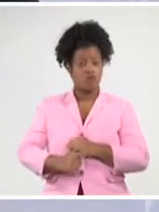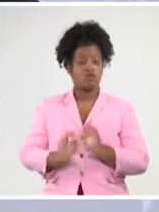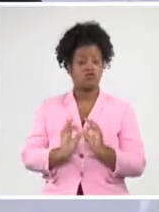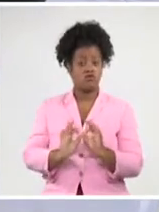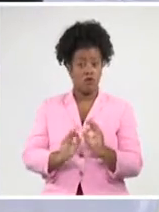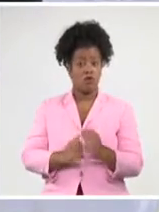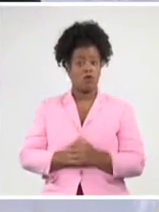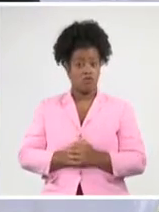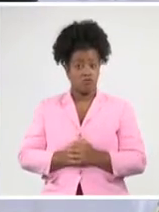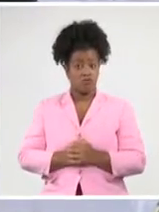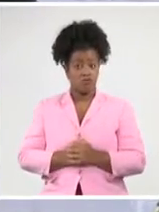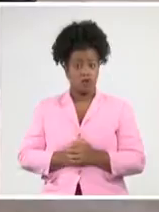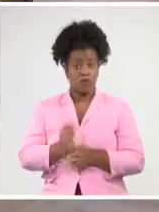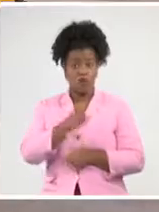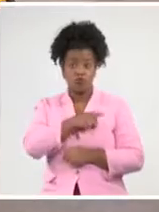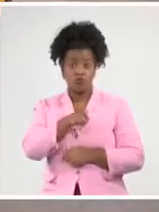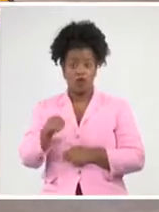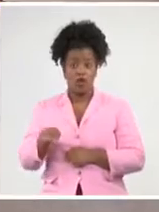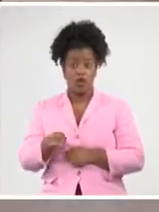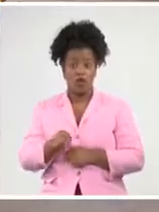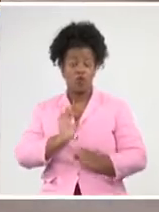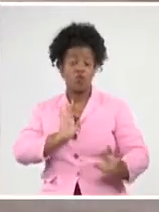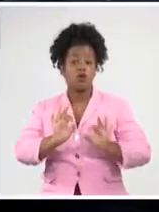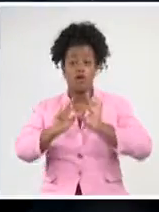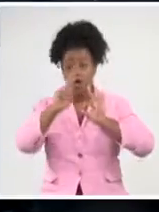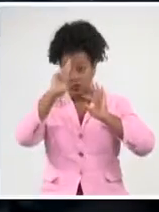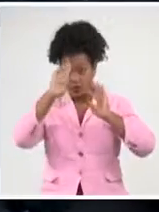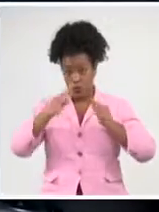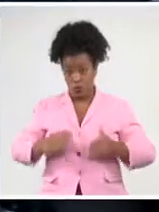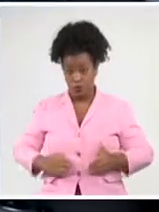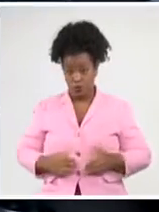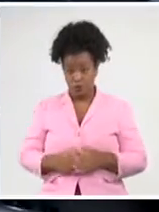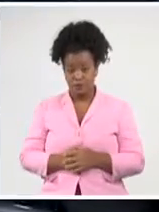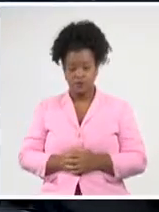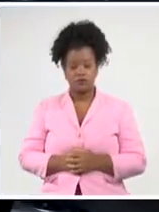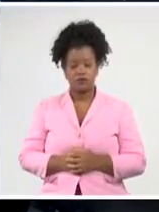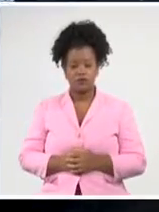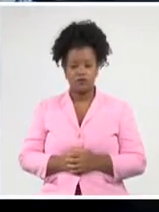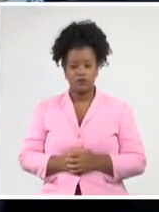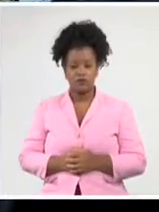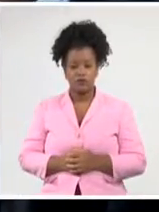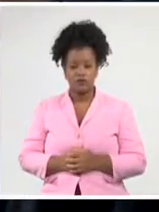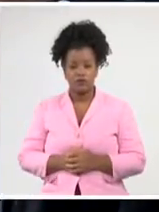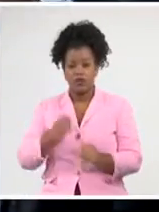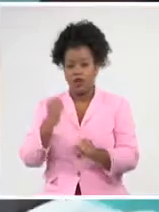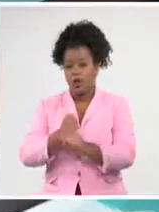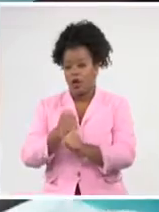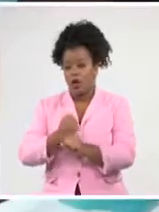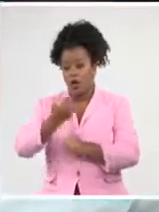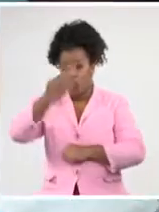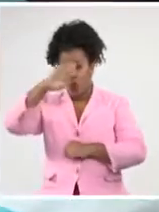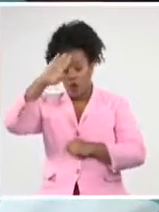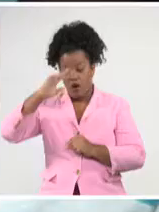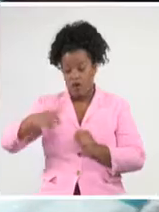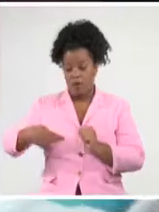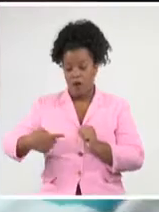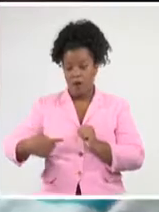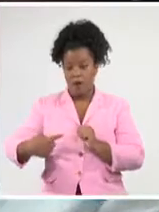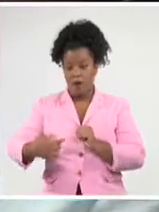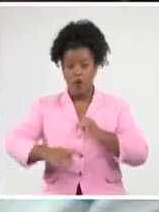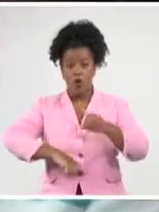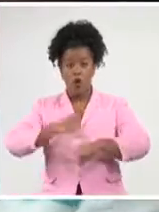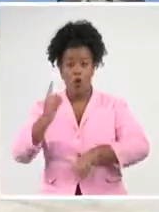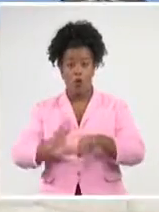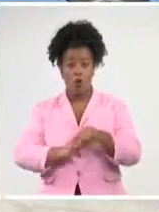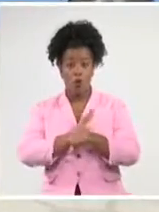por tanto hay una protección a esa salud. Es el actuar de cubanos que se enfrentan día a día a la batalla contra la COVID-19,